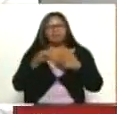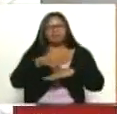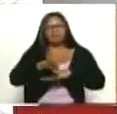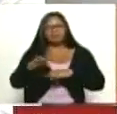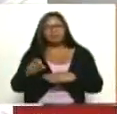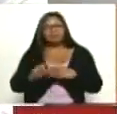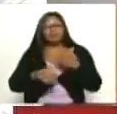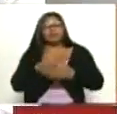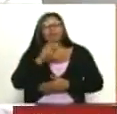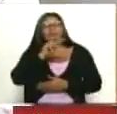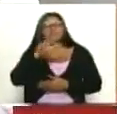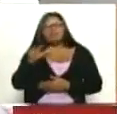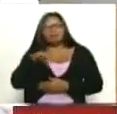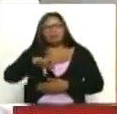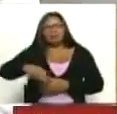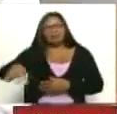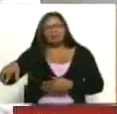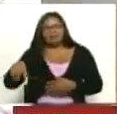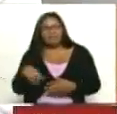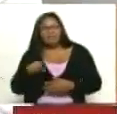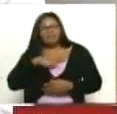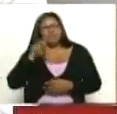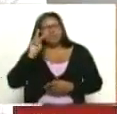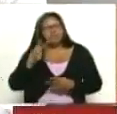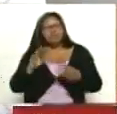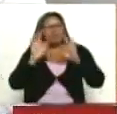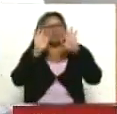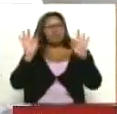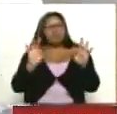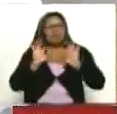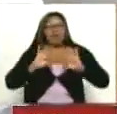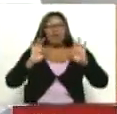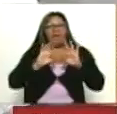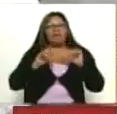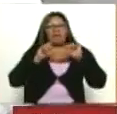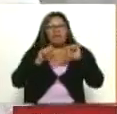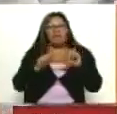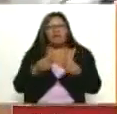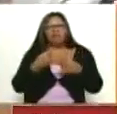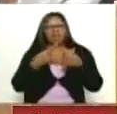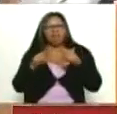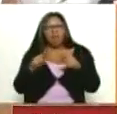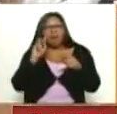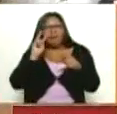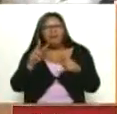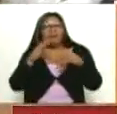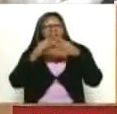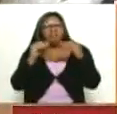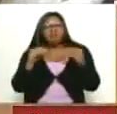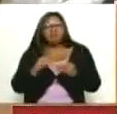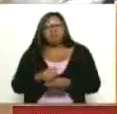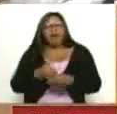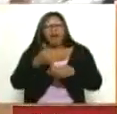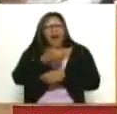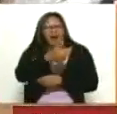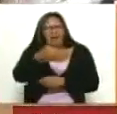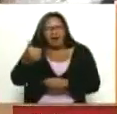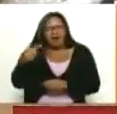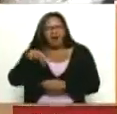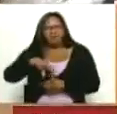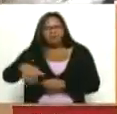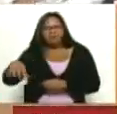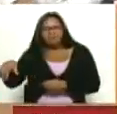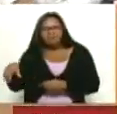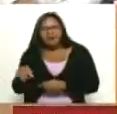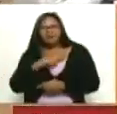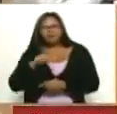23 estados del país, de manera que nadie se puede quedar por fuera. En cada estado, en cada capital de estado,